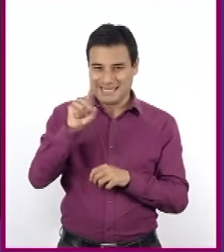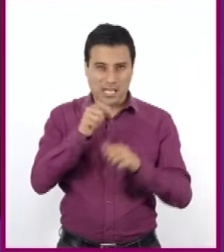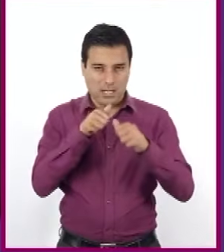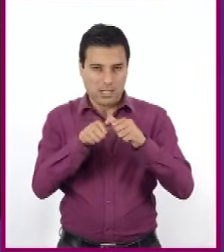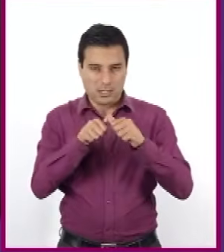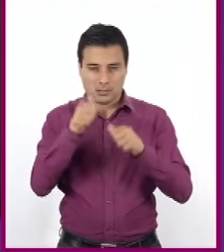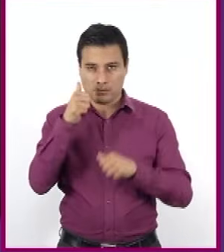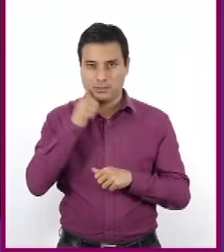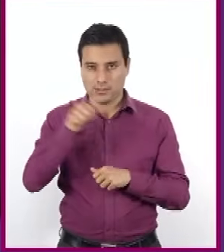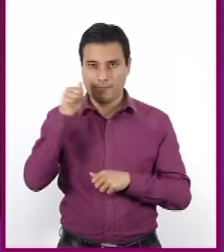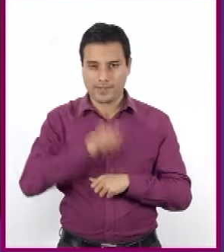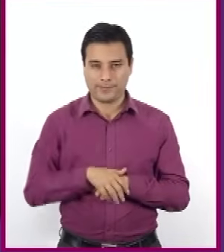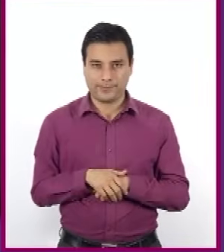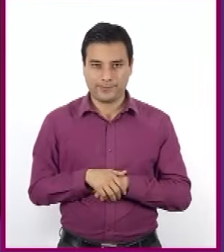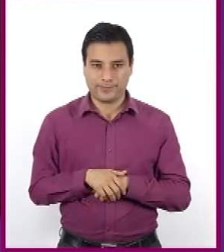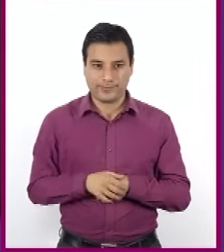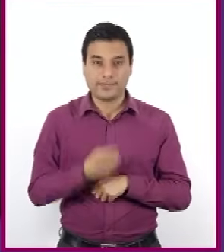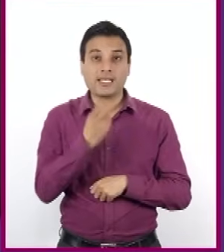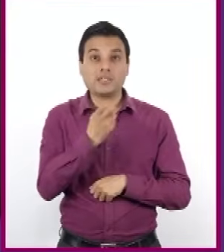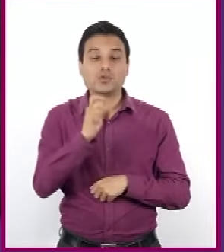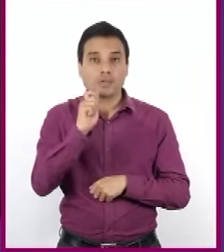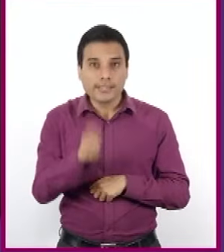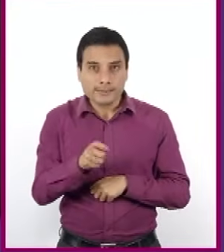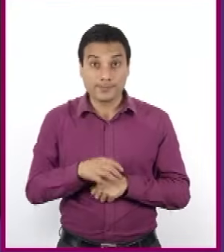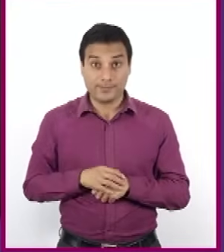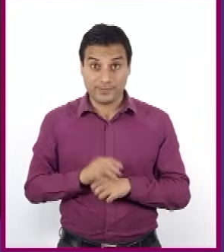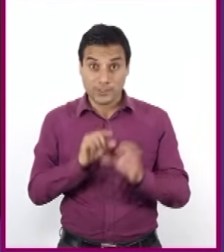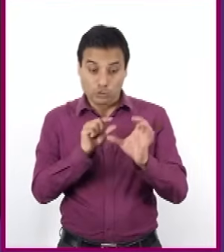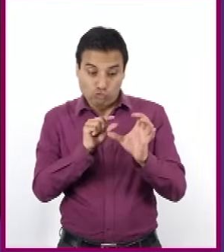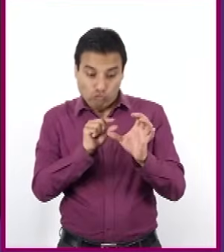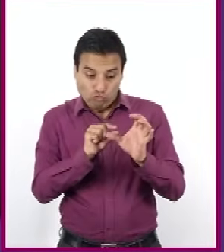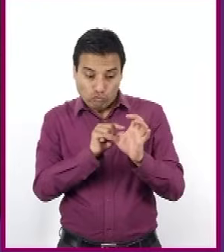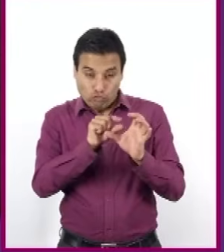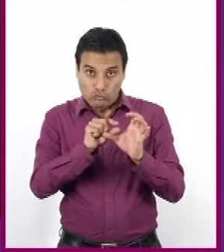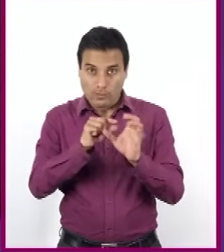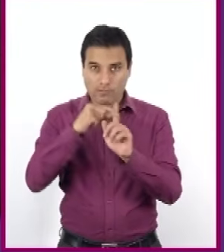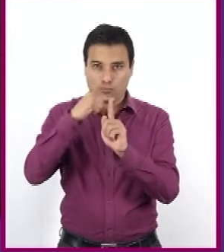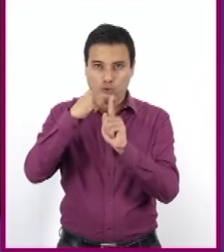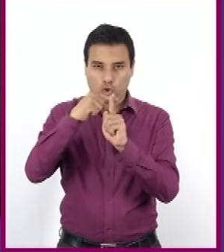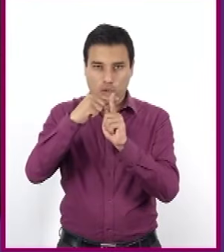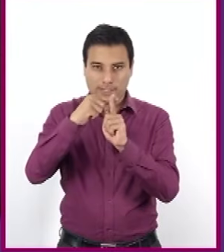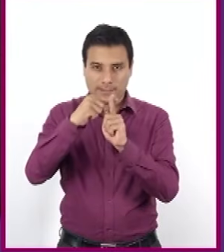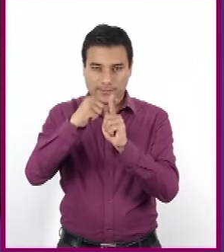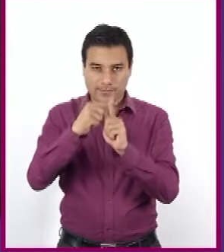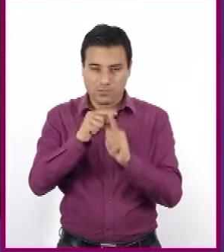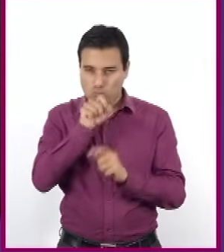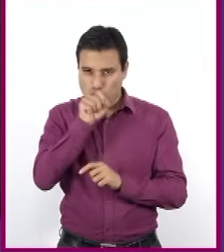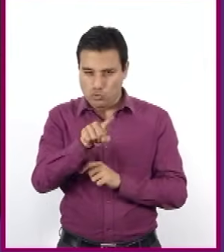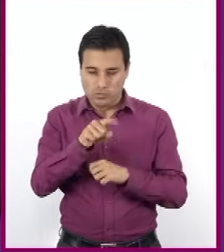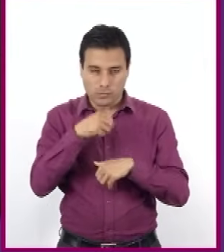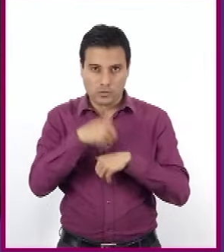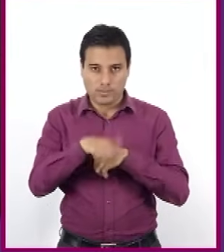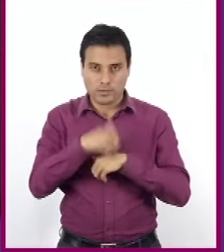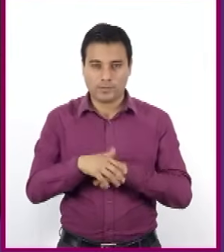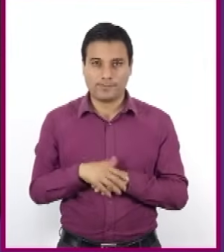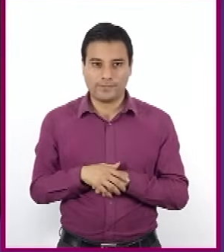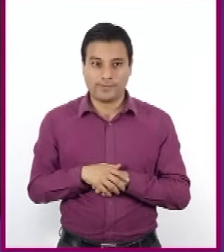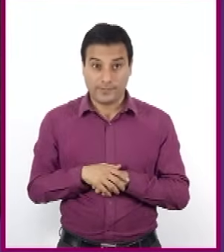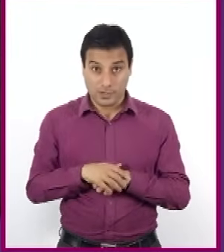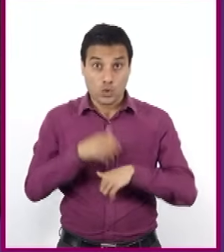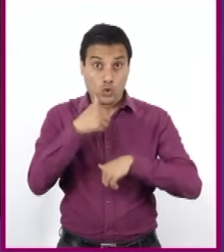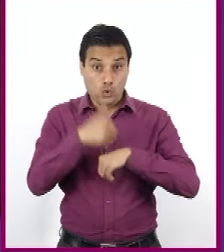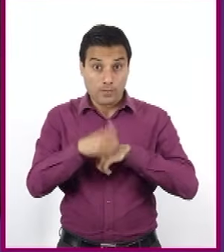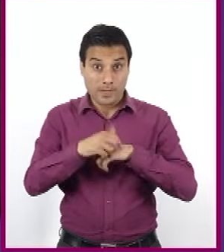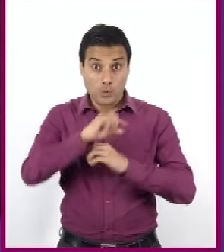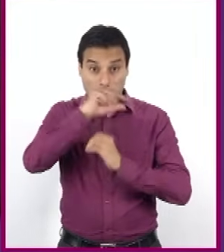Este valor es igual al número de protones presentes en el núcleo. El número atómico resultó fundamental